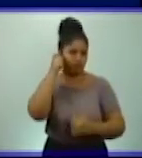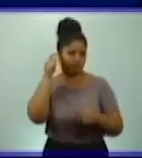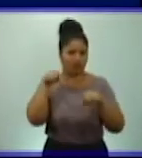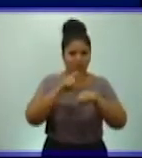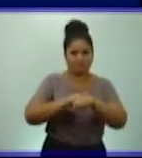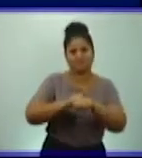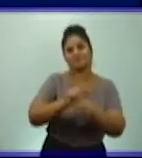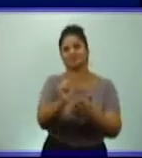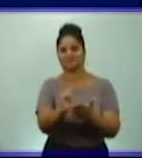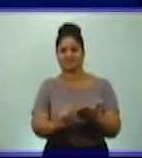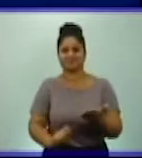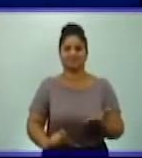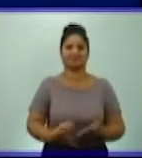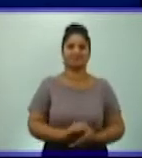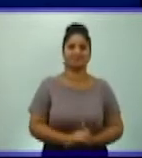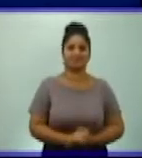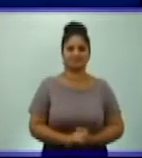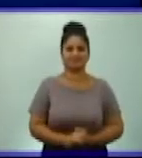video.